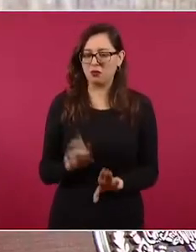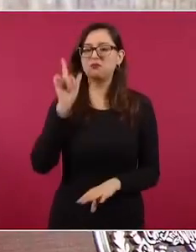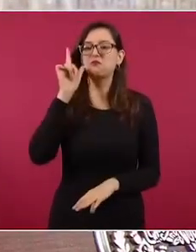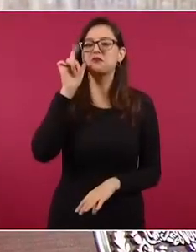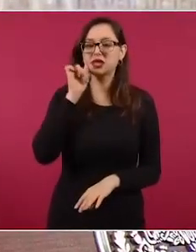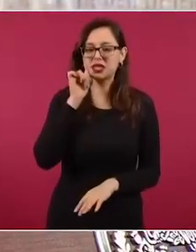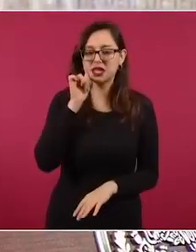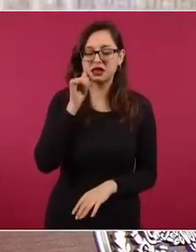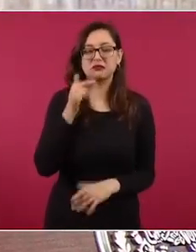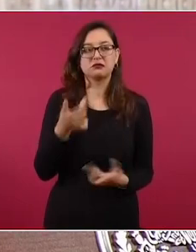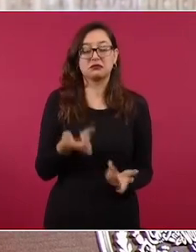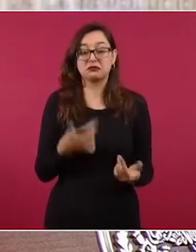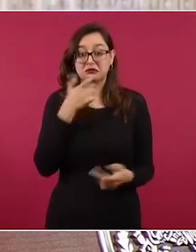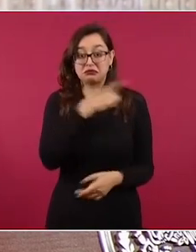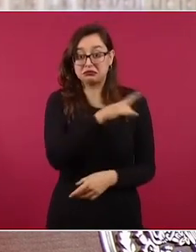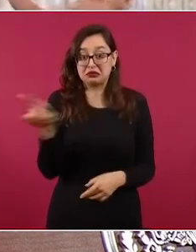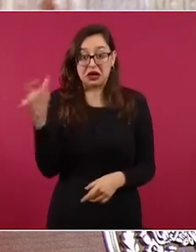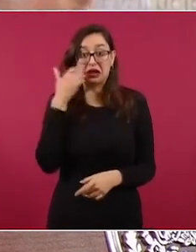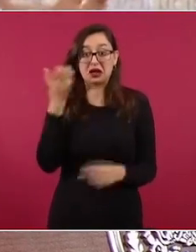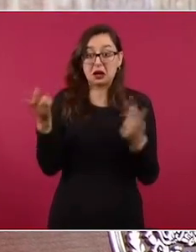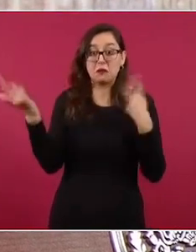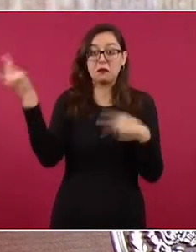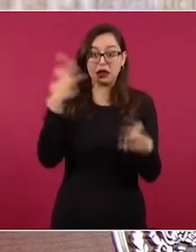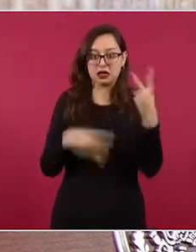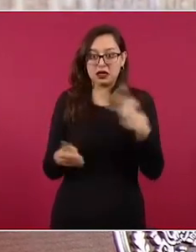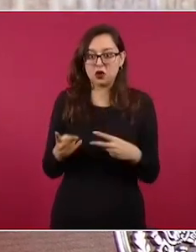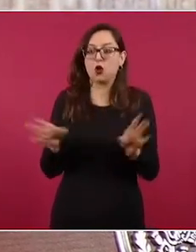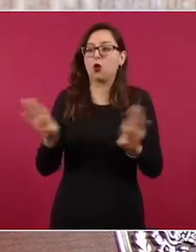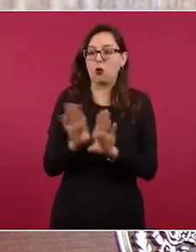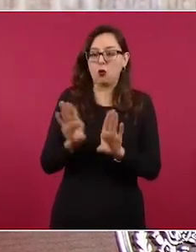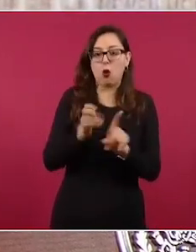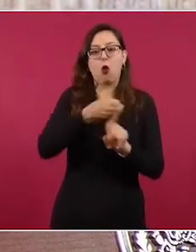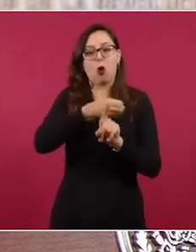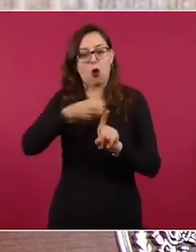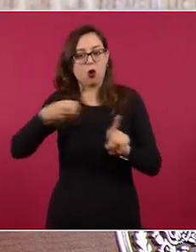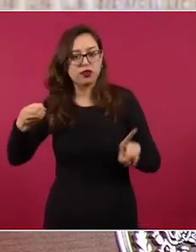para que ya los que vengan, que sepan cómo